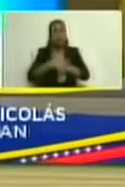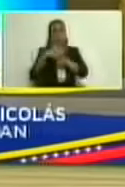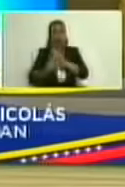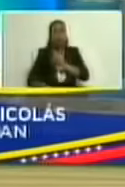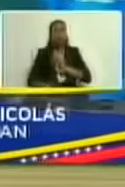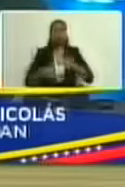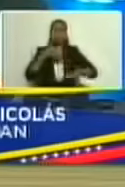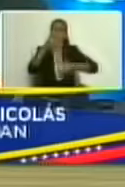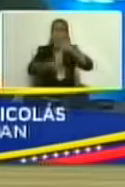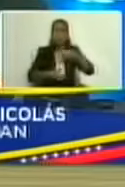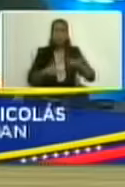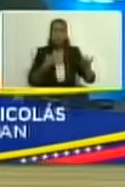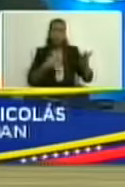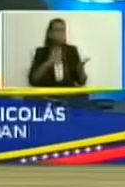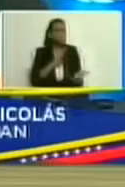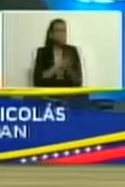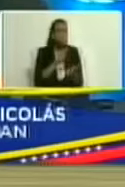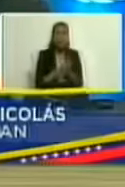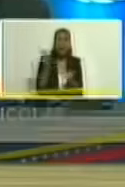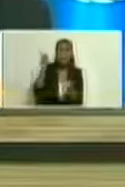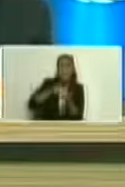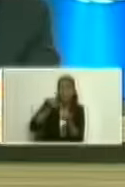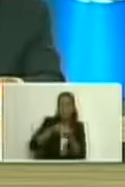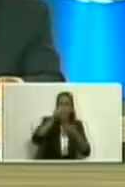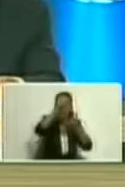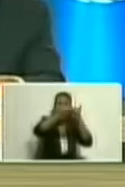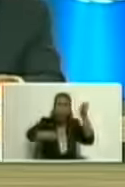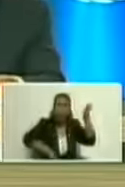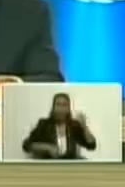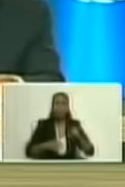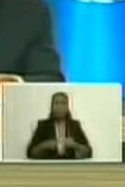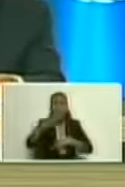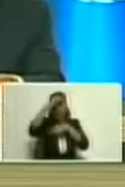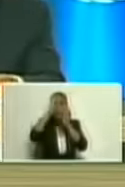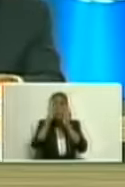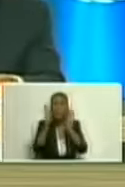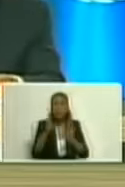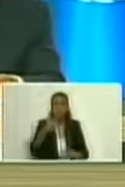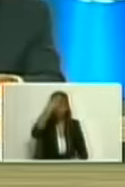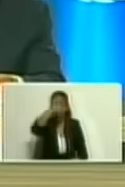un proceso dinámico de asistencia técnica. Tenemos que ser